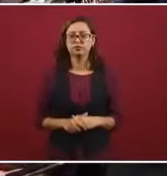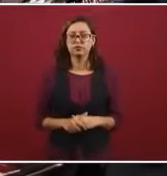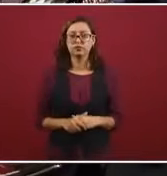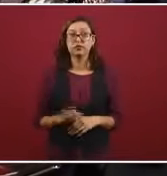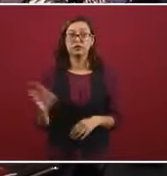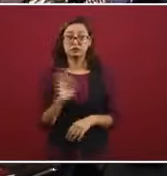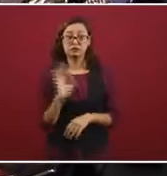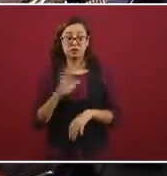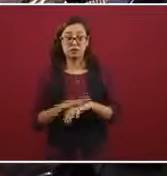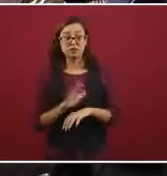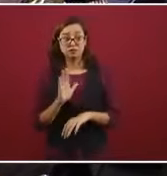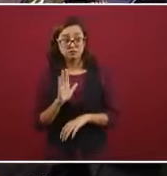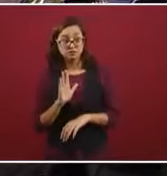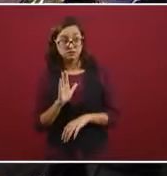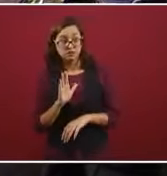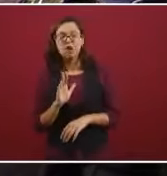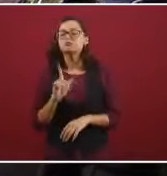¿verdad?